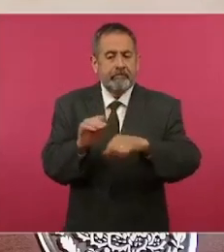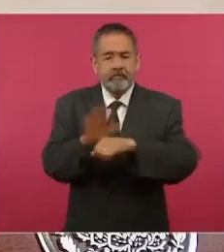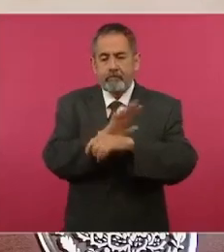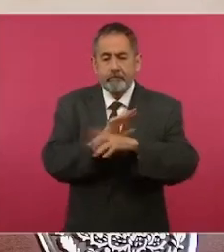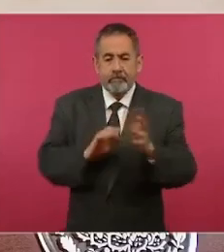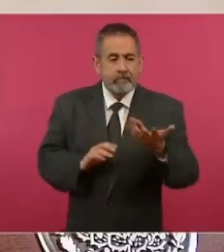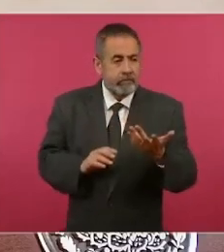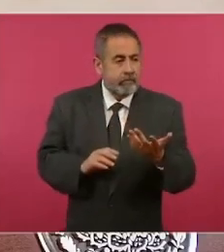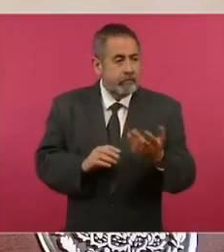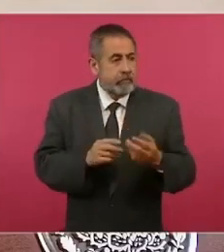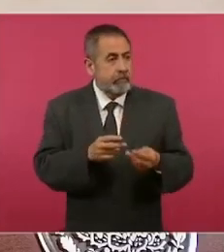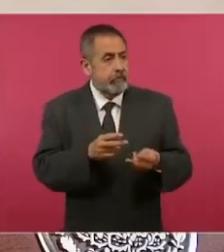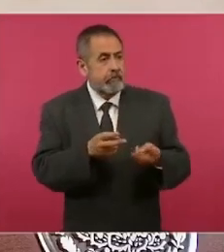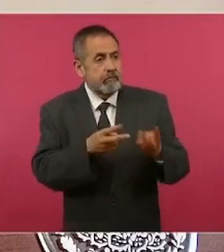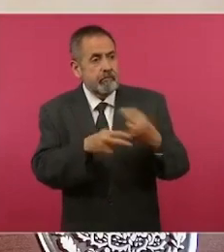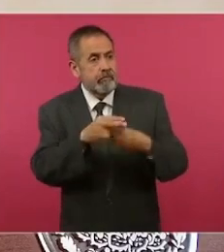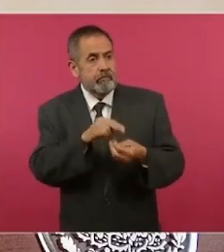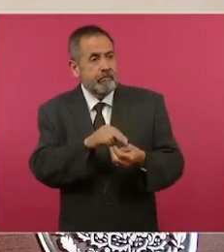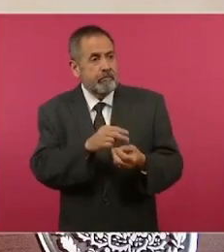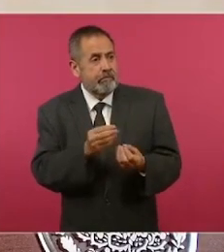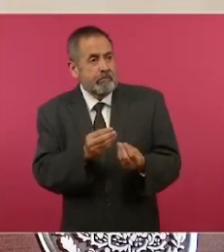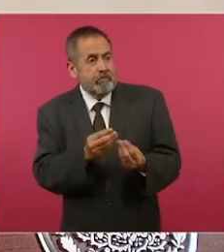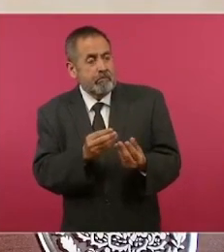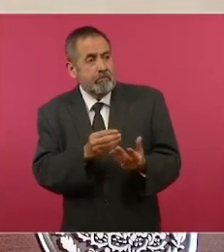habido mucho.